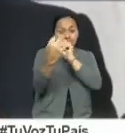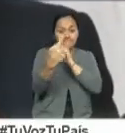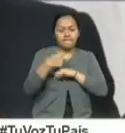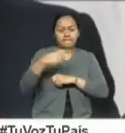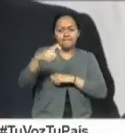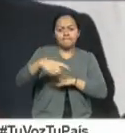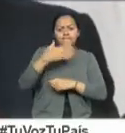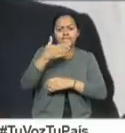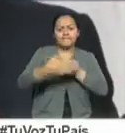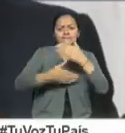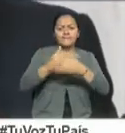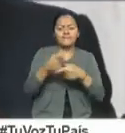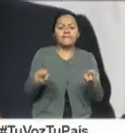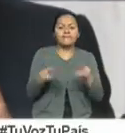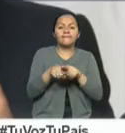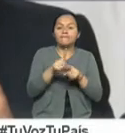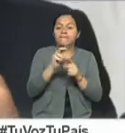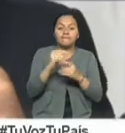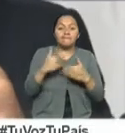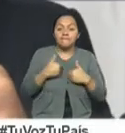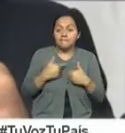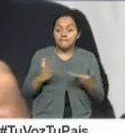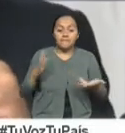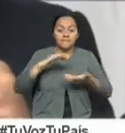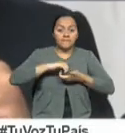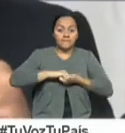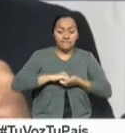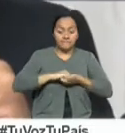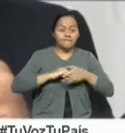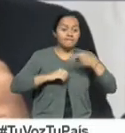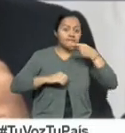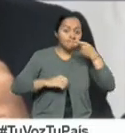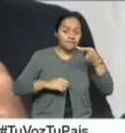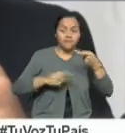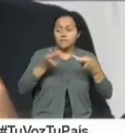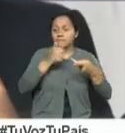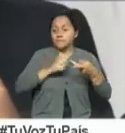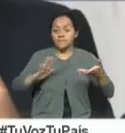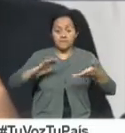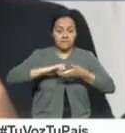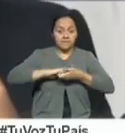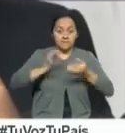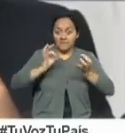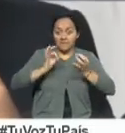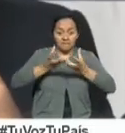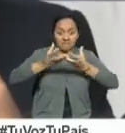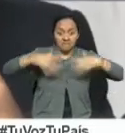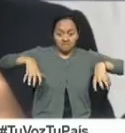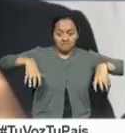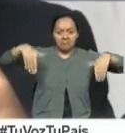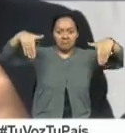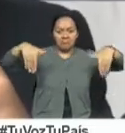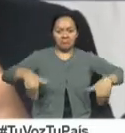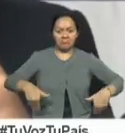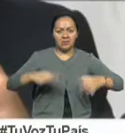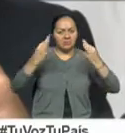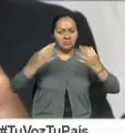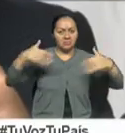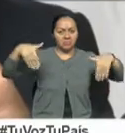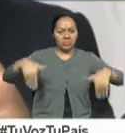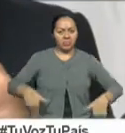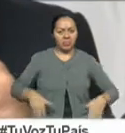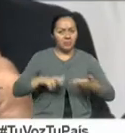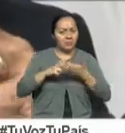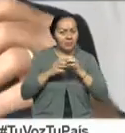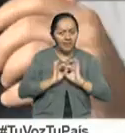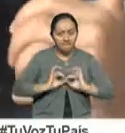si no existe una alianza entre el sector público y el sector privado, muy difícilmente puede el país